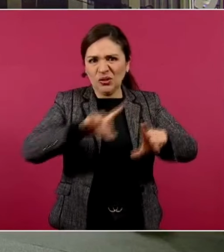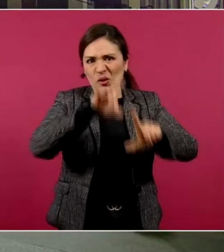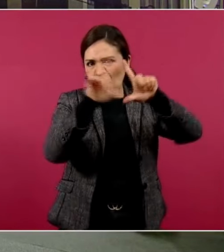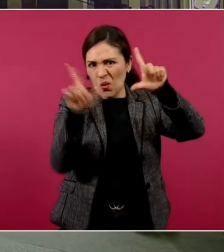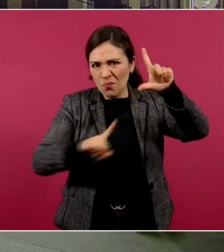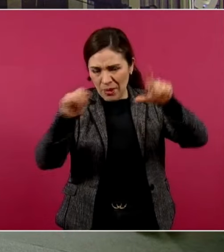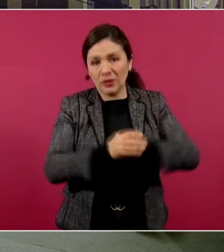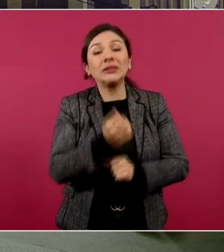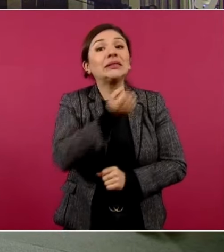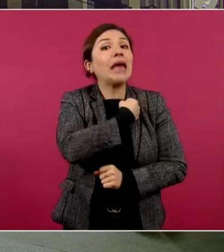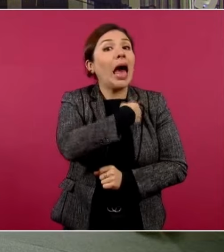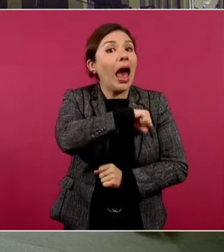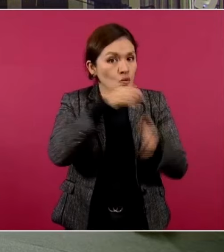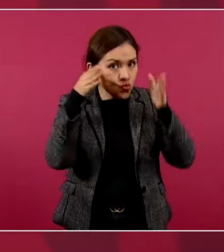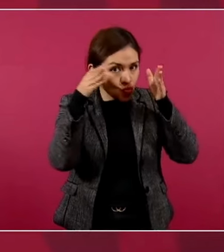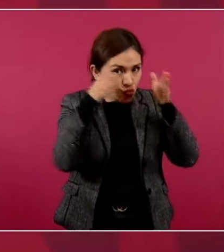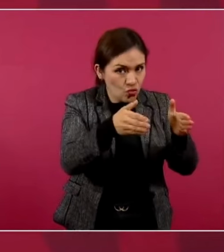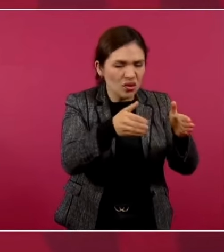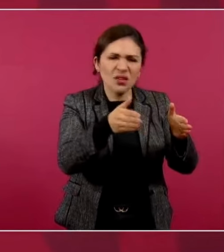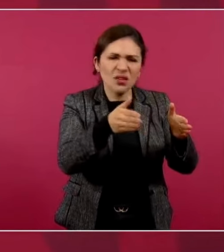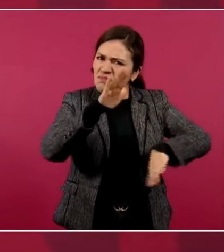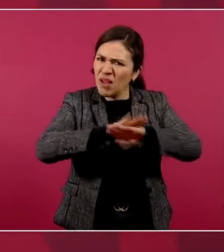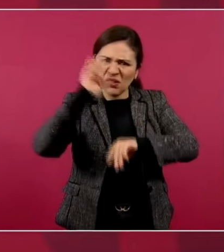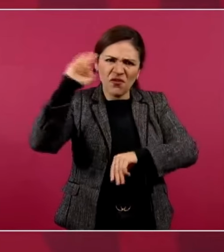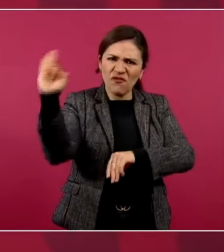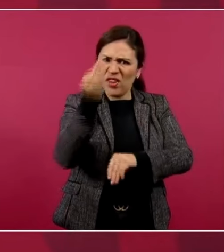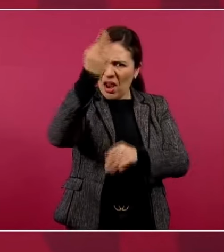En el caso de salud, federalizar la salud